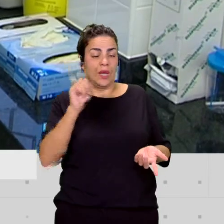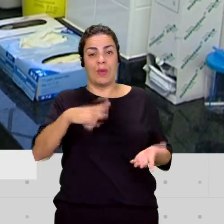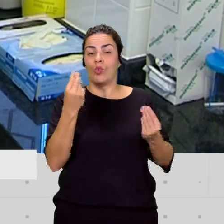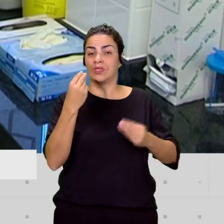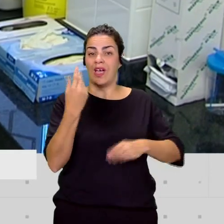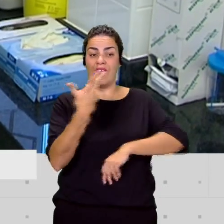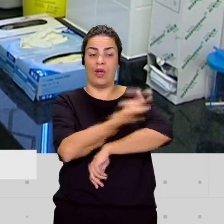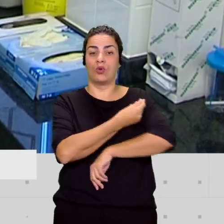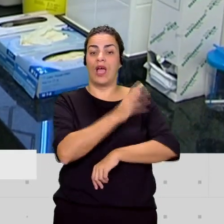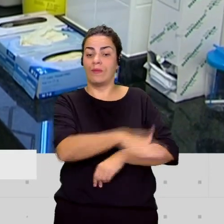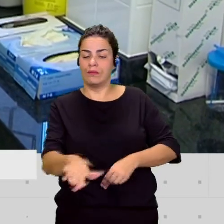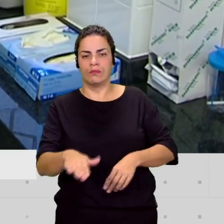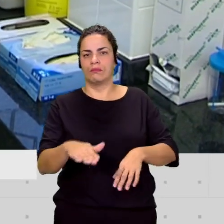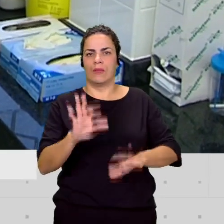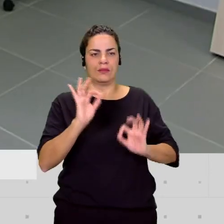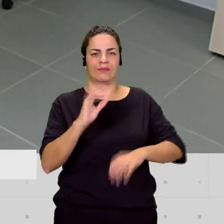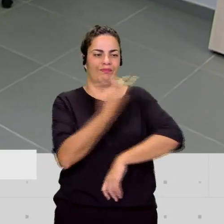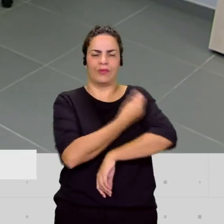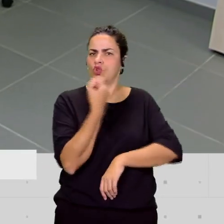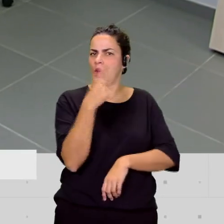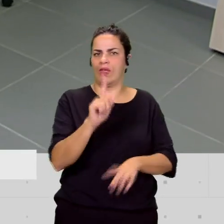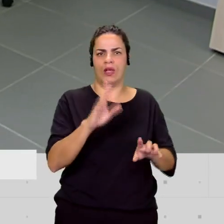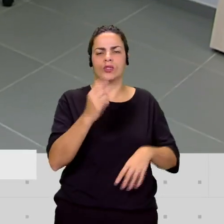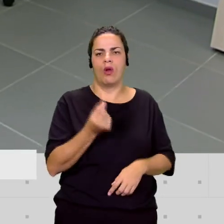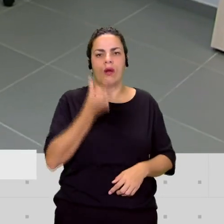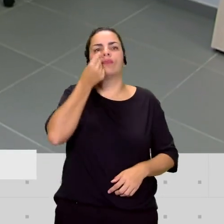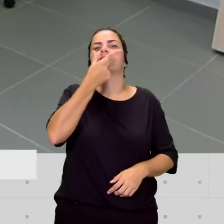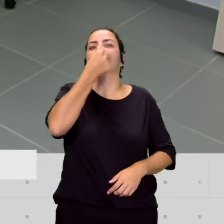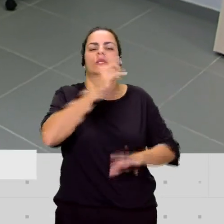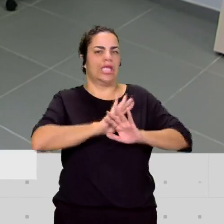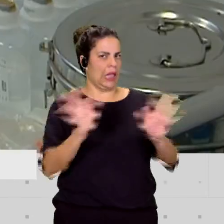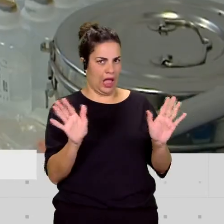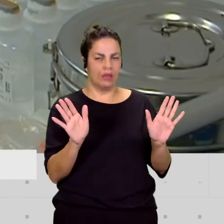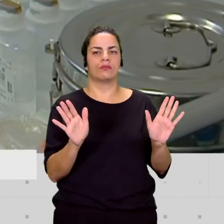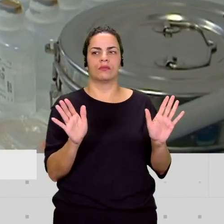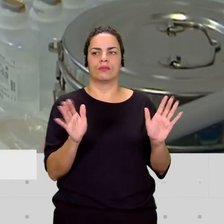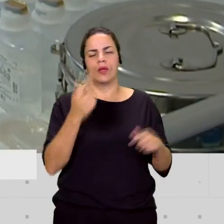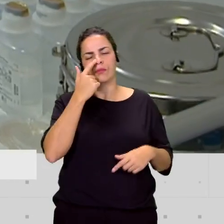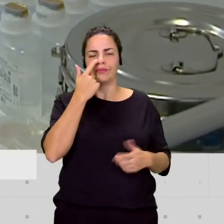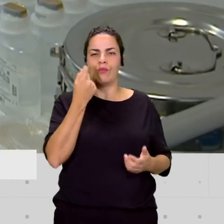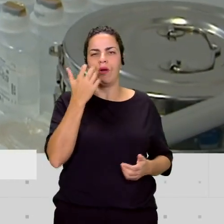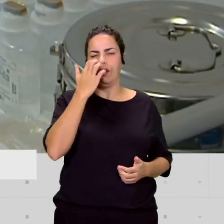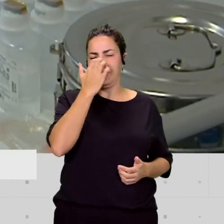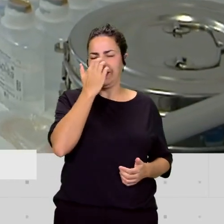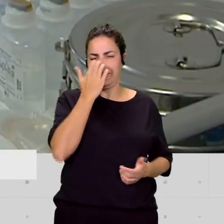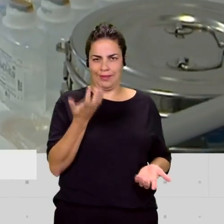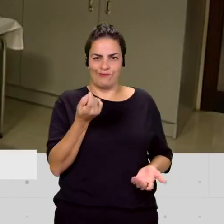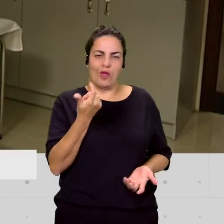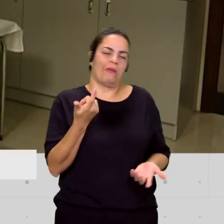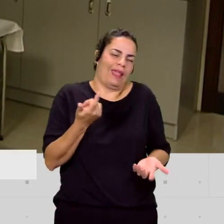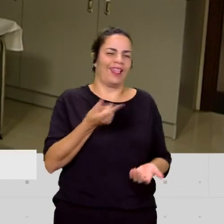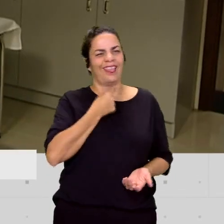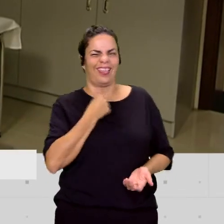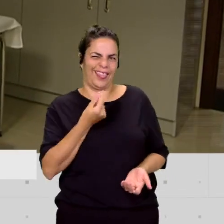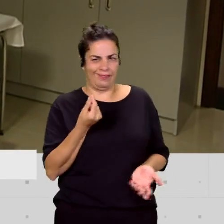son vacunas nasales, es decir, no hay que pinchar, sino que directamente se instilan unas gotitas en la nariz, produce un pequeño picor en la nariz que puede ser hasta